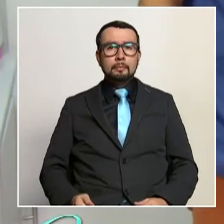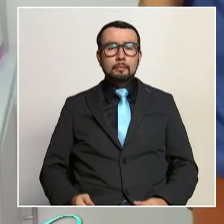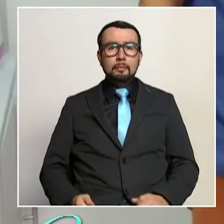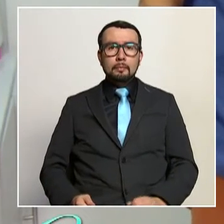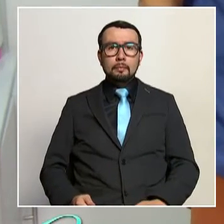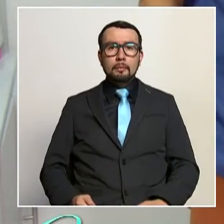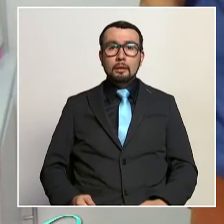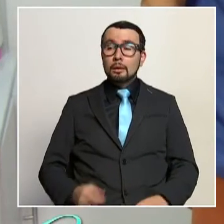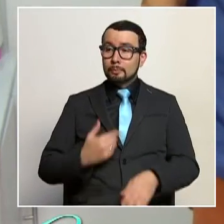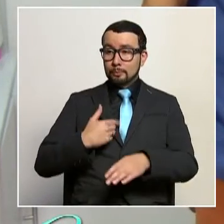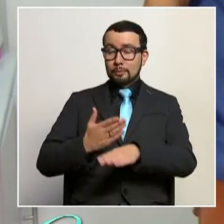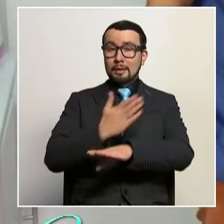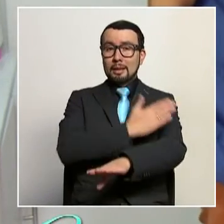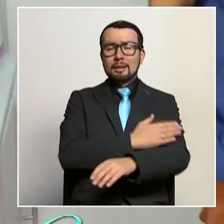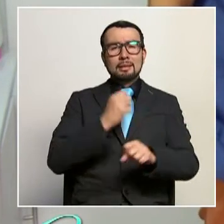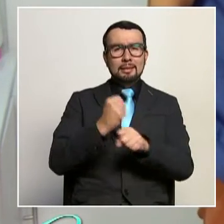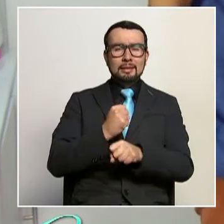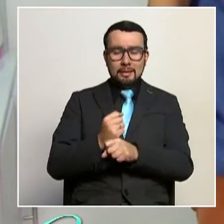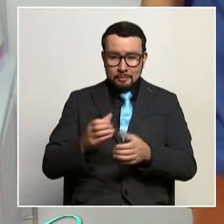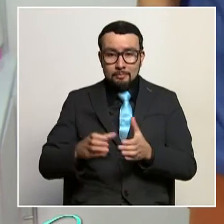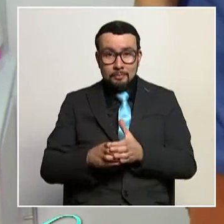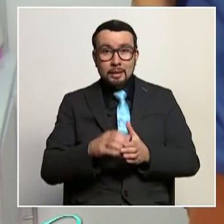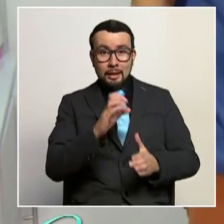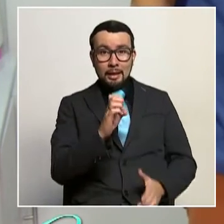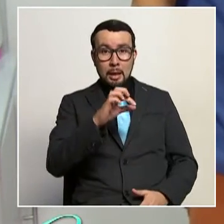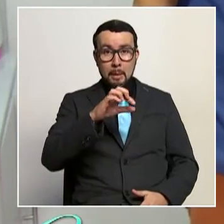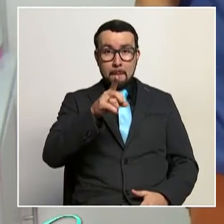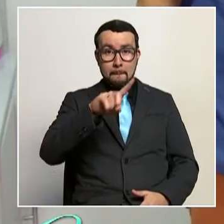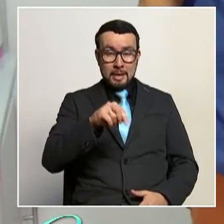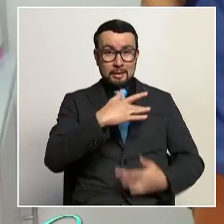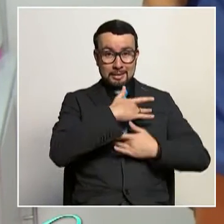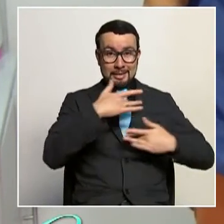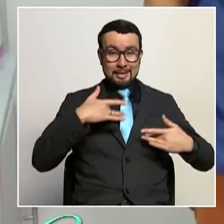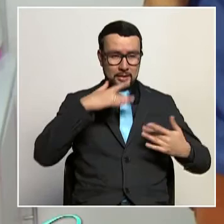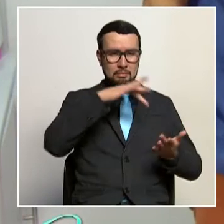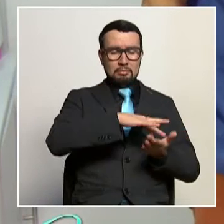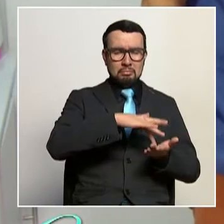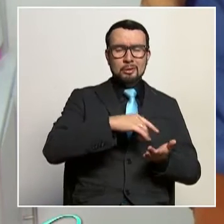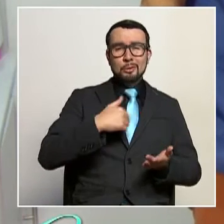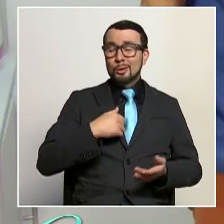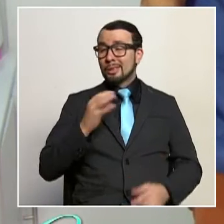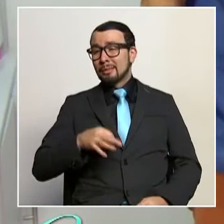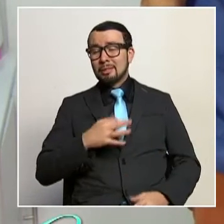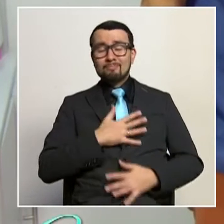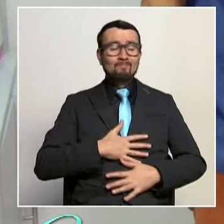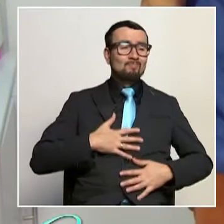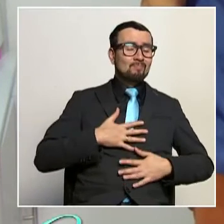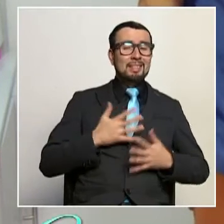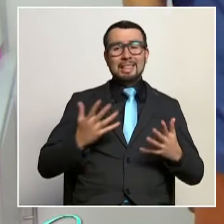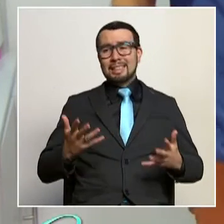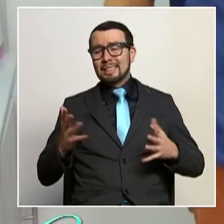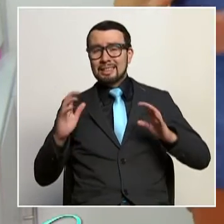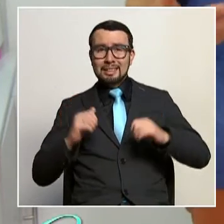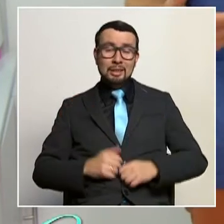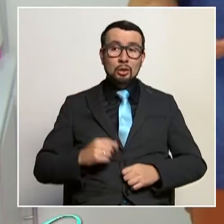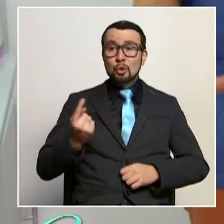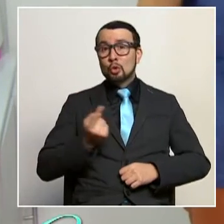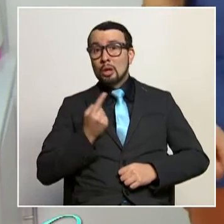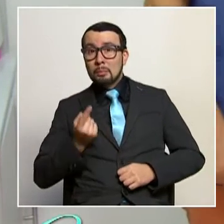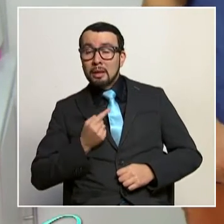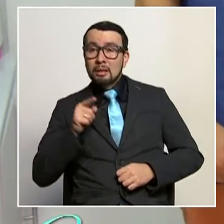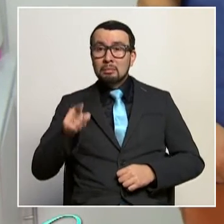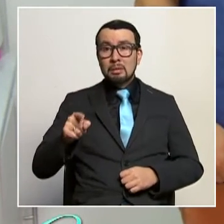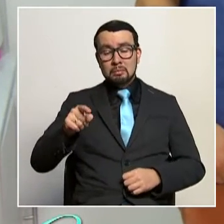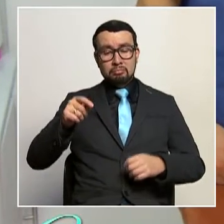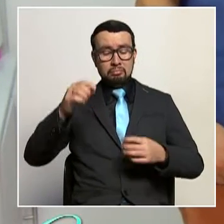Cuando trabajaba en una entidad, en una EPS, siempre tenía el sinsabor que solamente revisaba